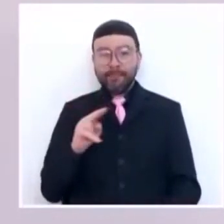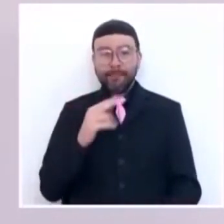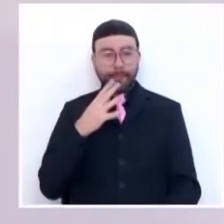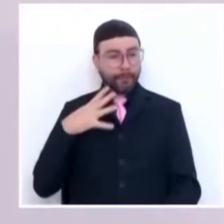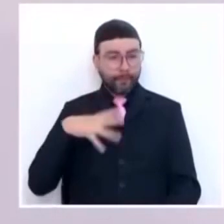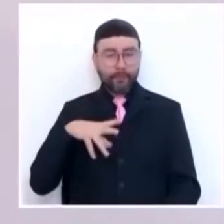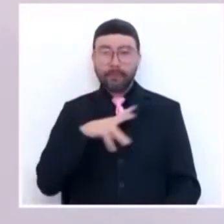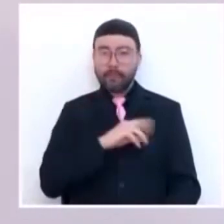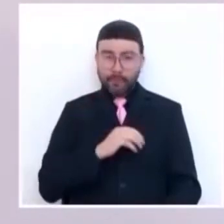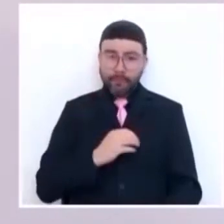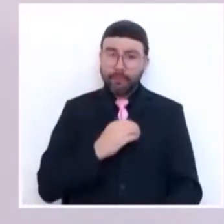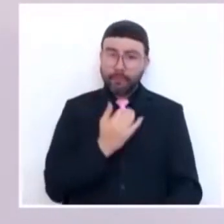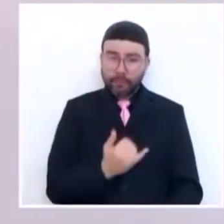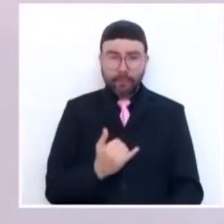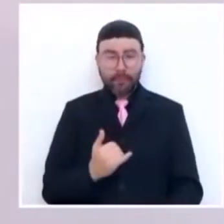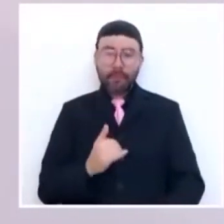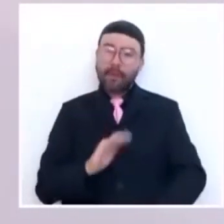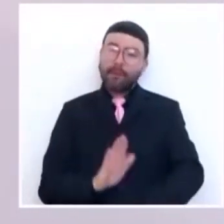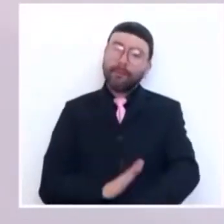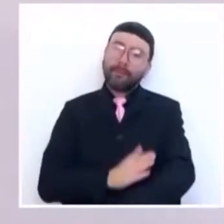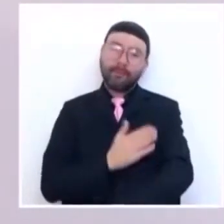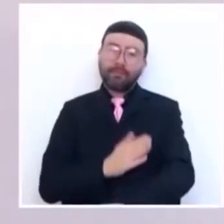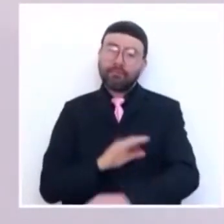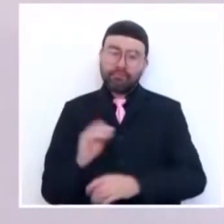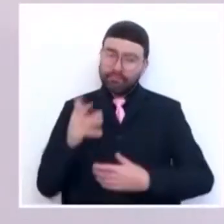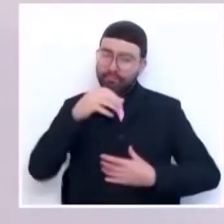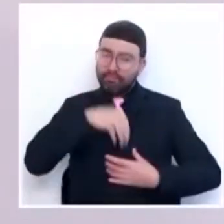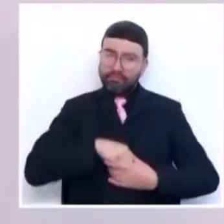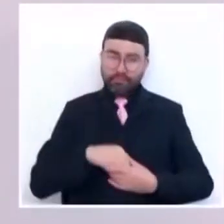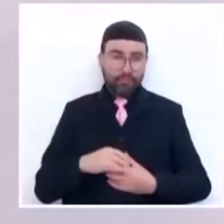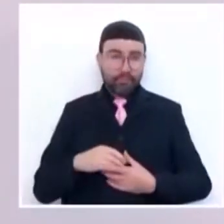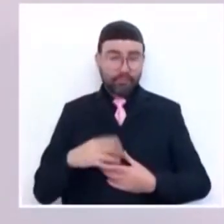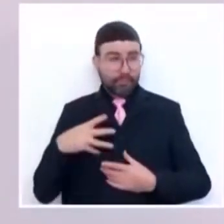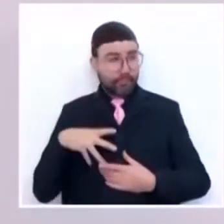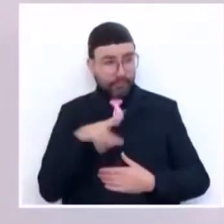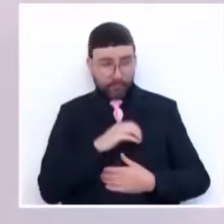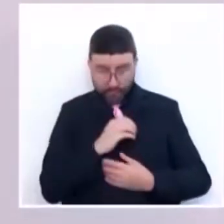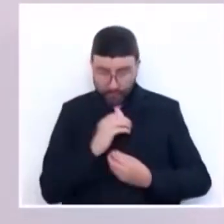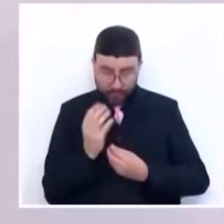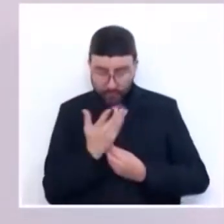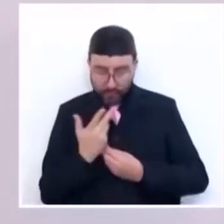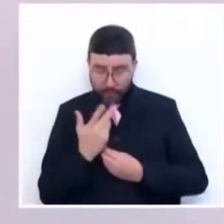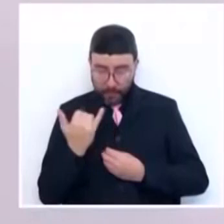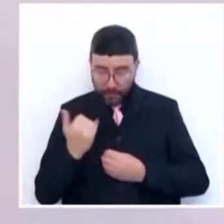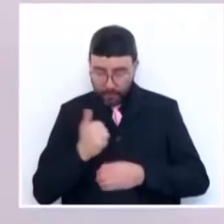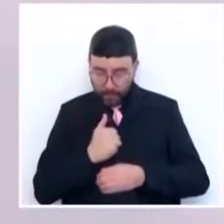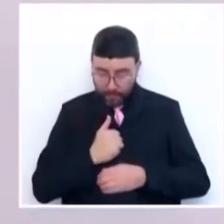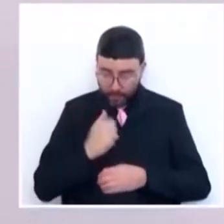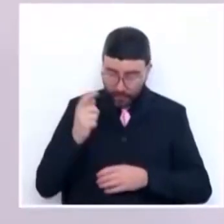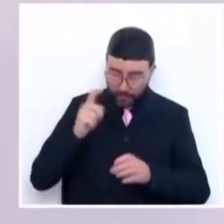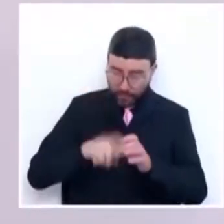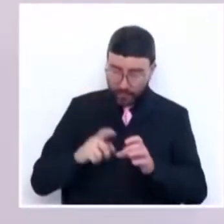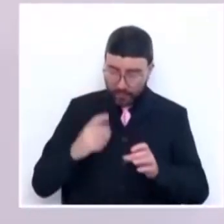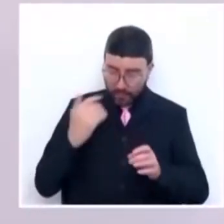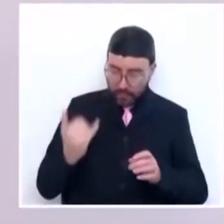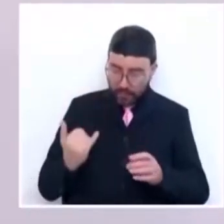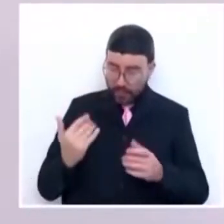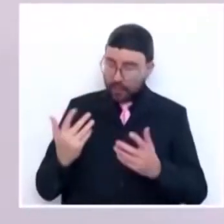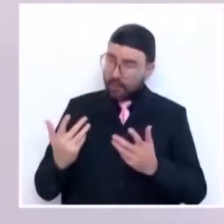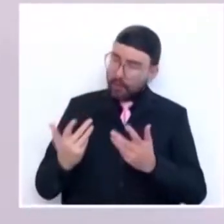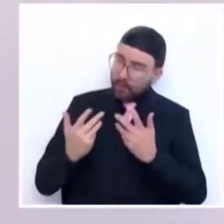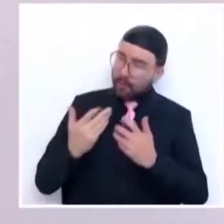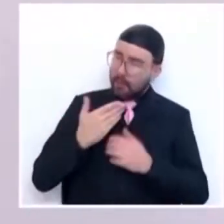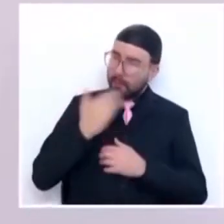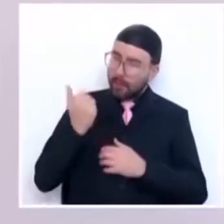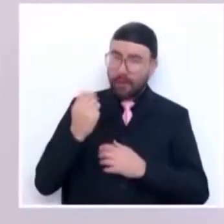es decir, todos somos artistas, somos unos artistas al hacer de nosotros mismos nuestra mejor obra